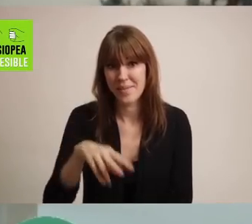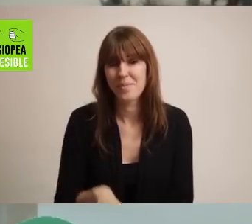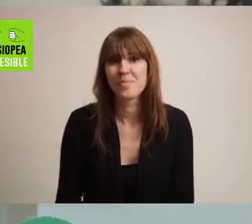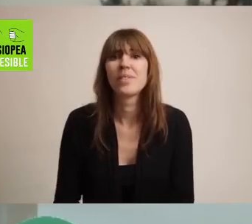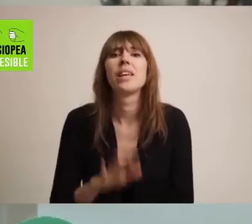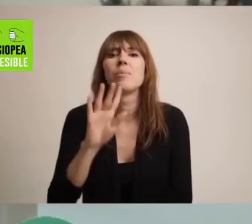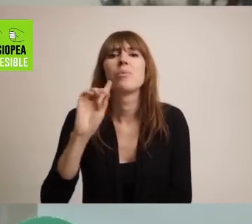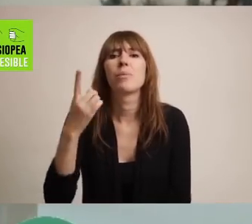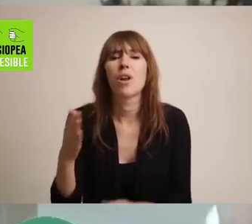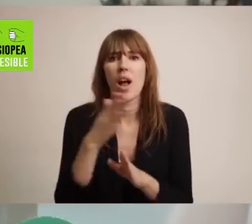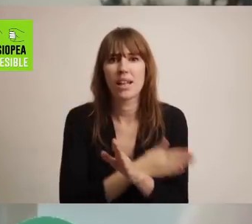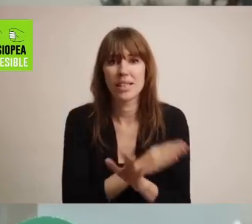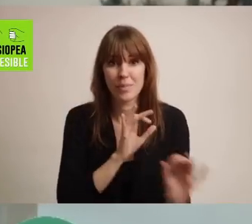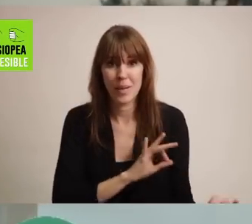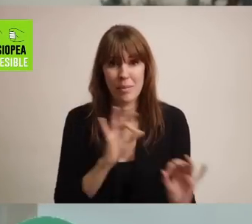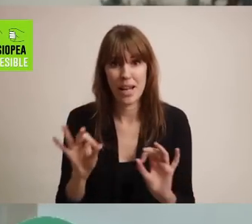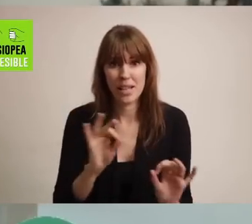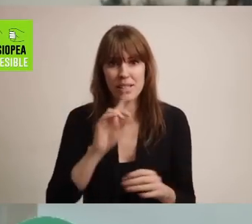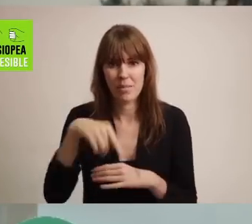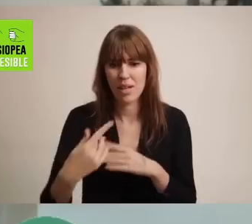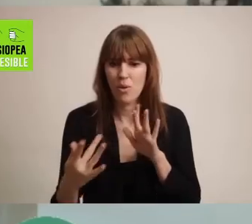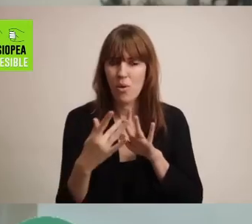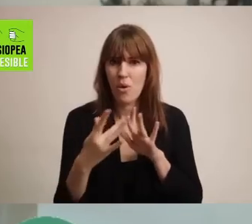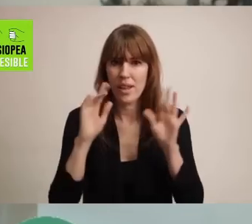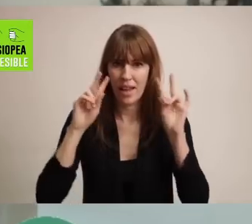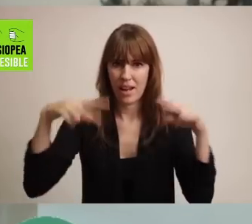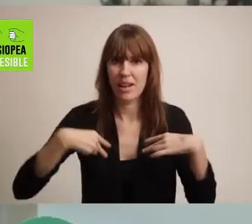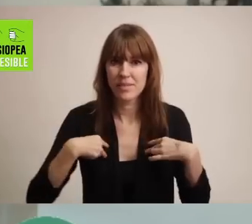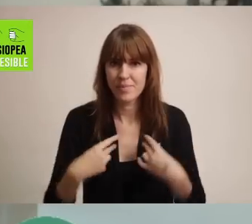Pero como digo, para eso primero hay que prepararse y conectar con tu propia esencia.